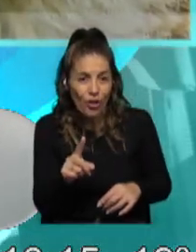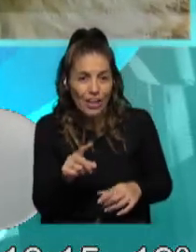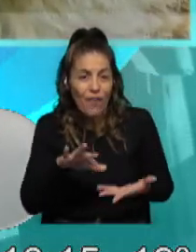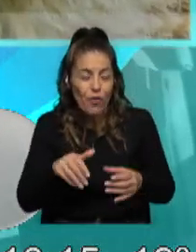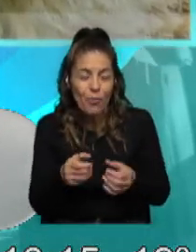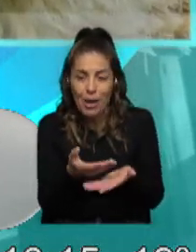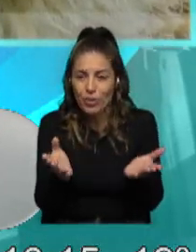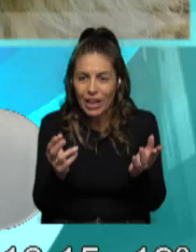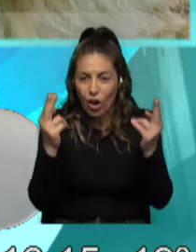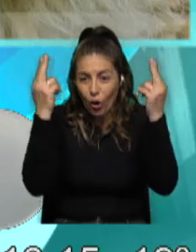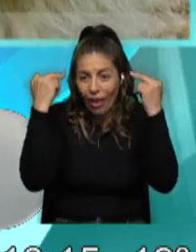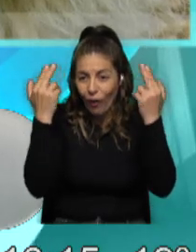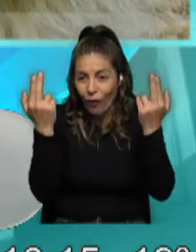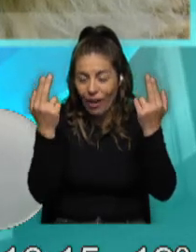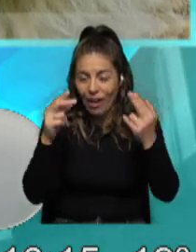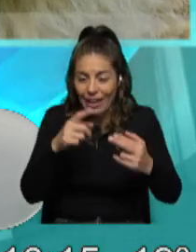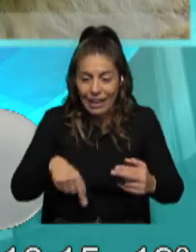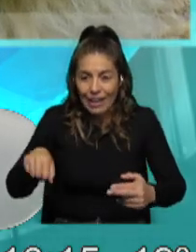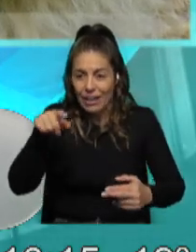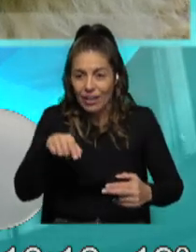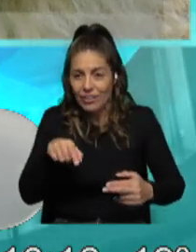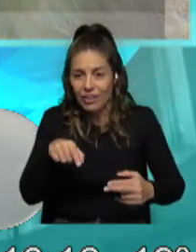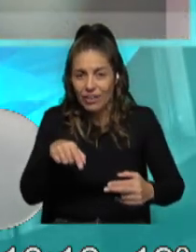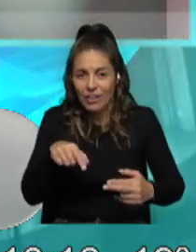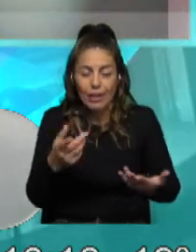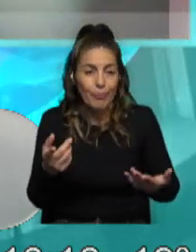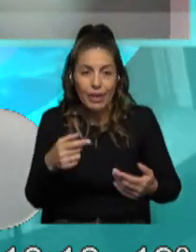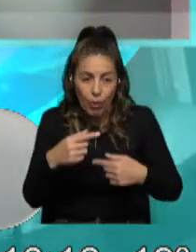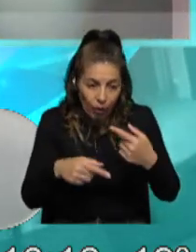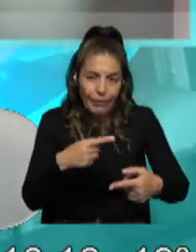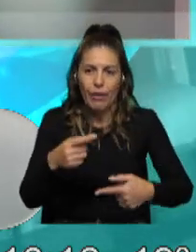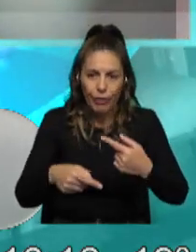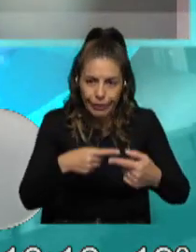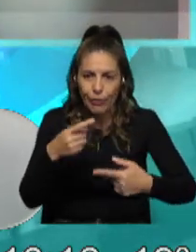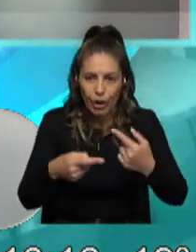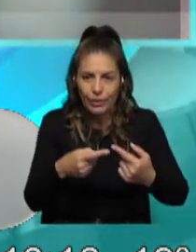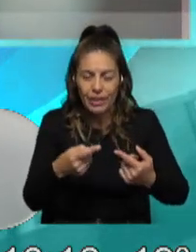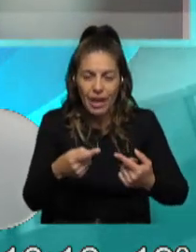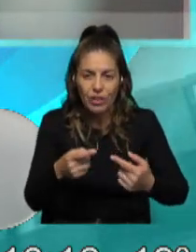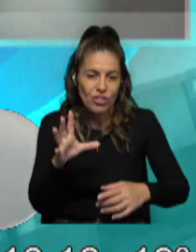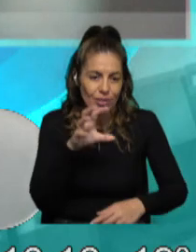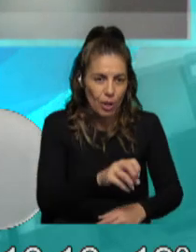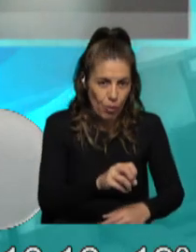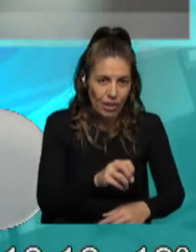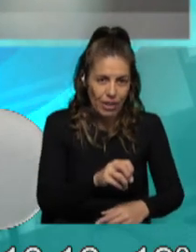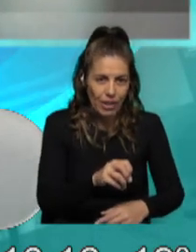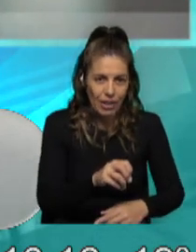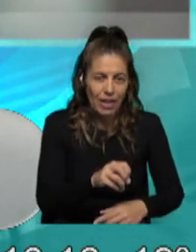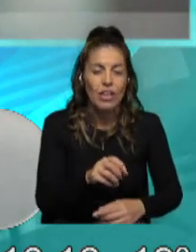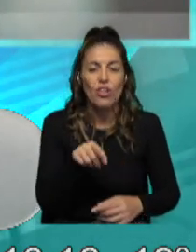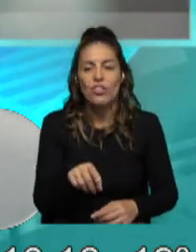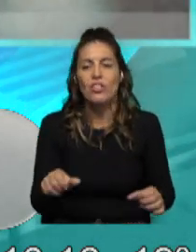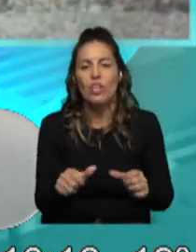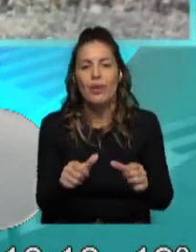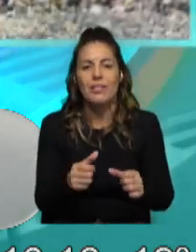bueno, te muevo la cola, bajo las orejas, no me dejas, te muerdo. En ese caso, tratar de diferenciarlo con la red dirigida, que yo estoy mirando para